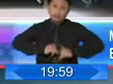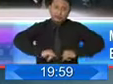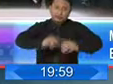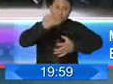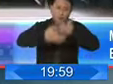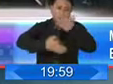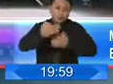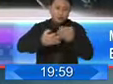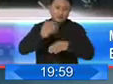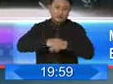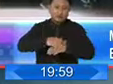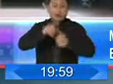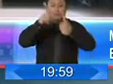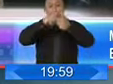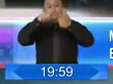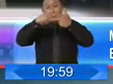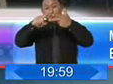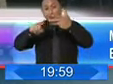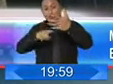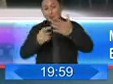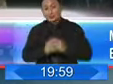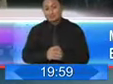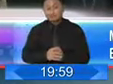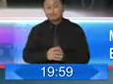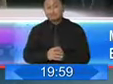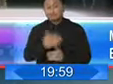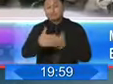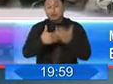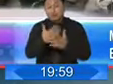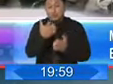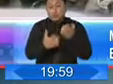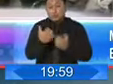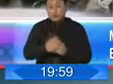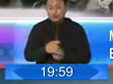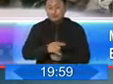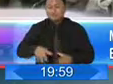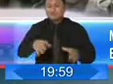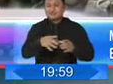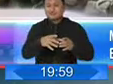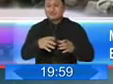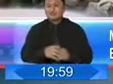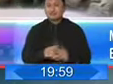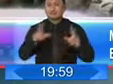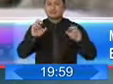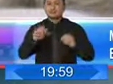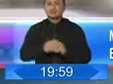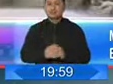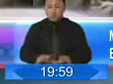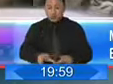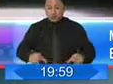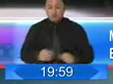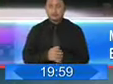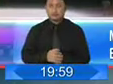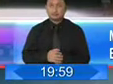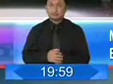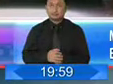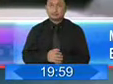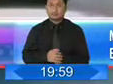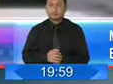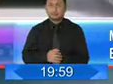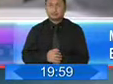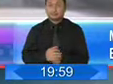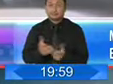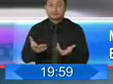causas por otras situaciones que también han generado alguna polémica en lo que tiene que ver con temas de corrupción. Me imagino que se ha de arrepentir de